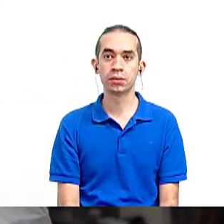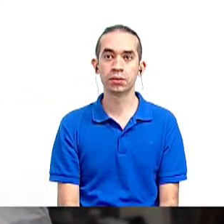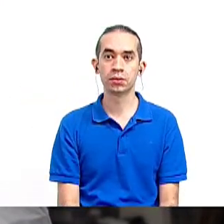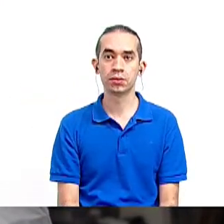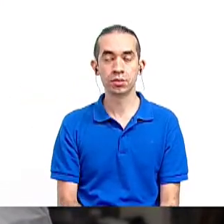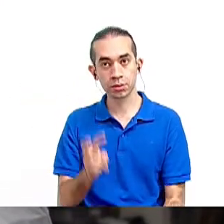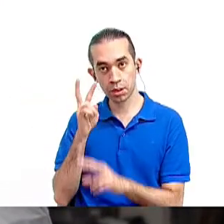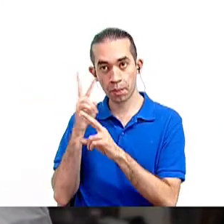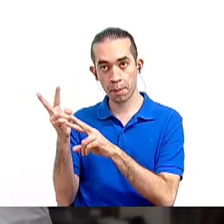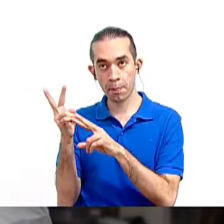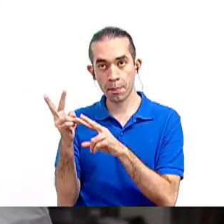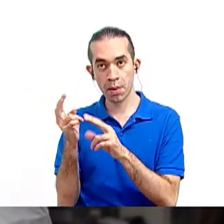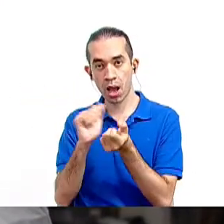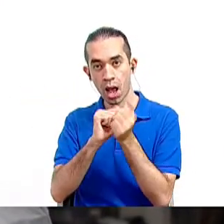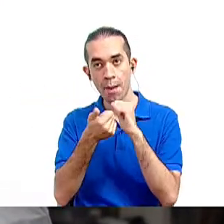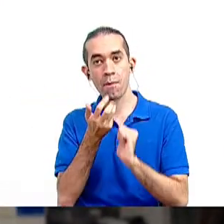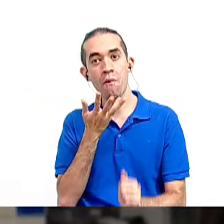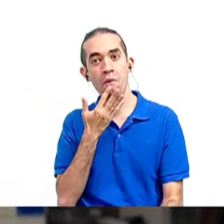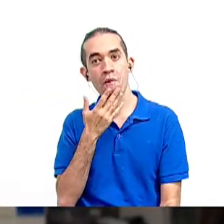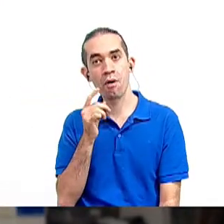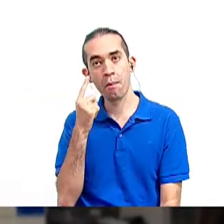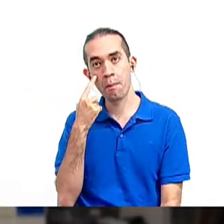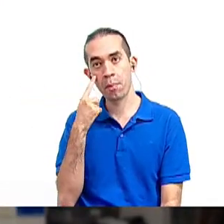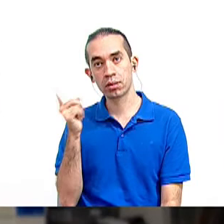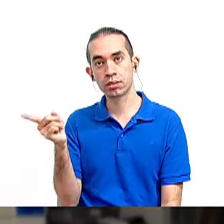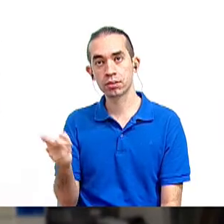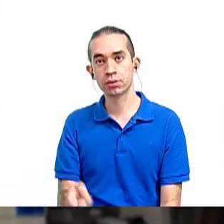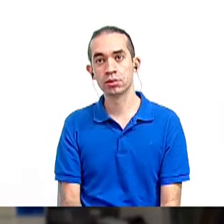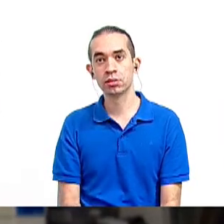¿ven el cambio de coloración?